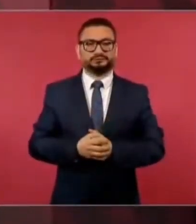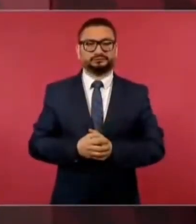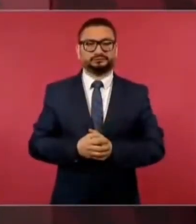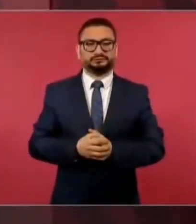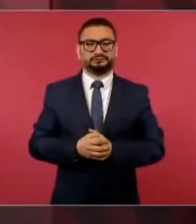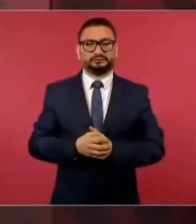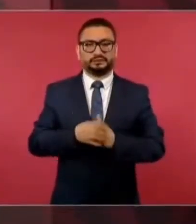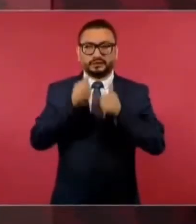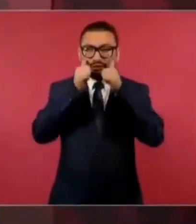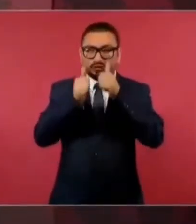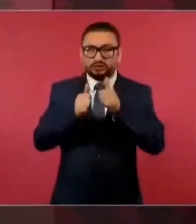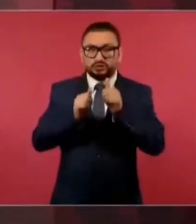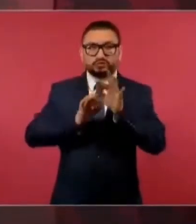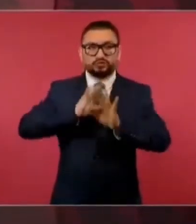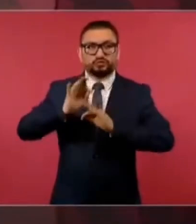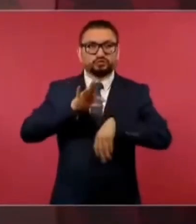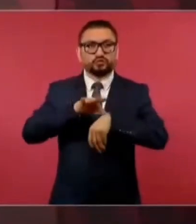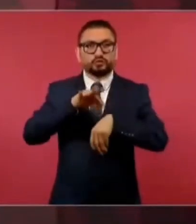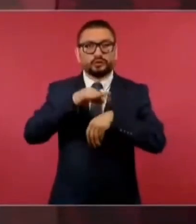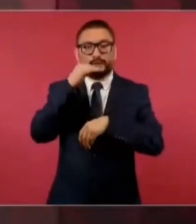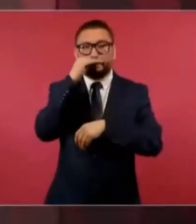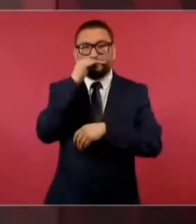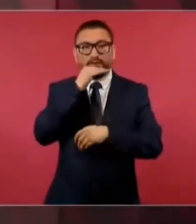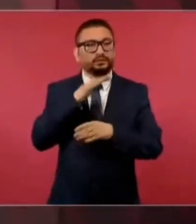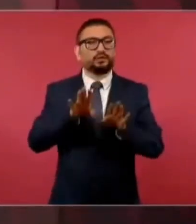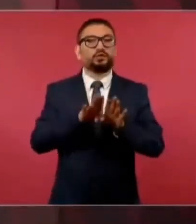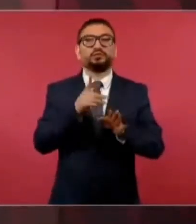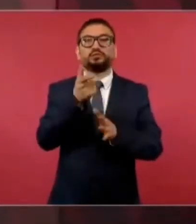la atención médica y las cuotas de recuperación?